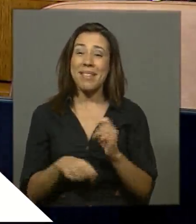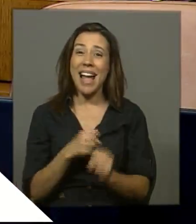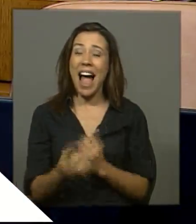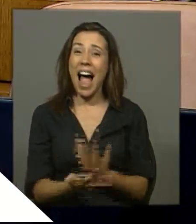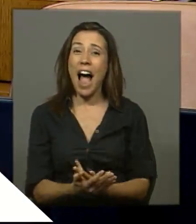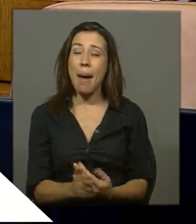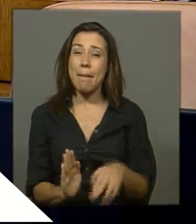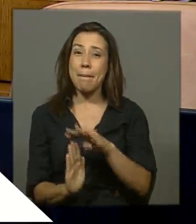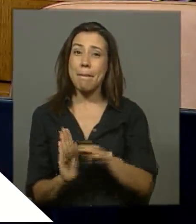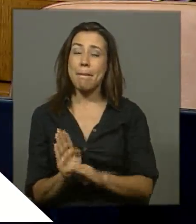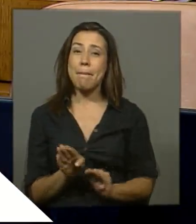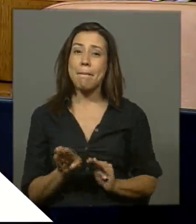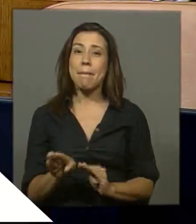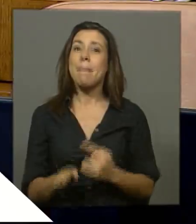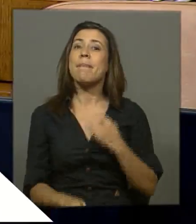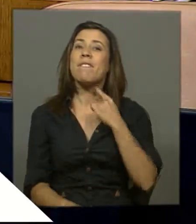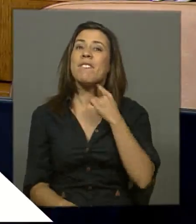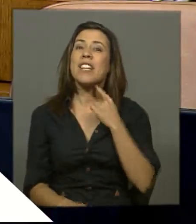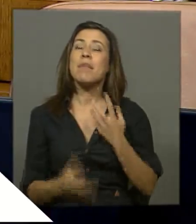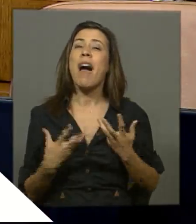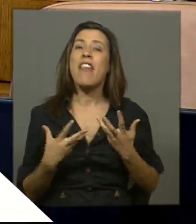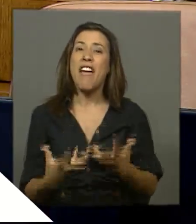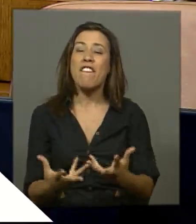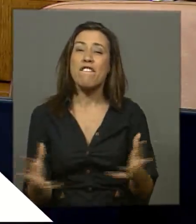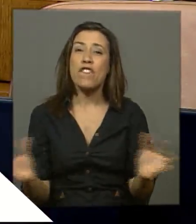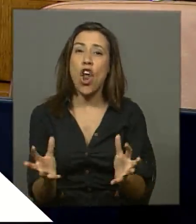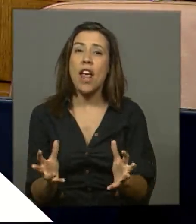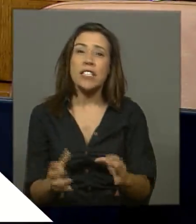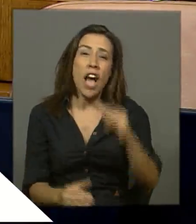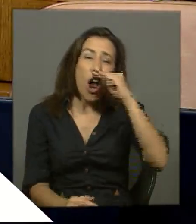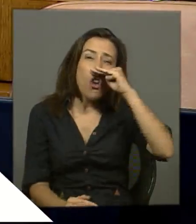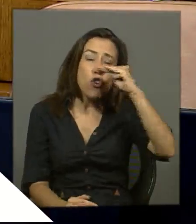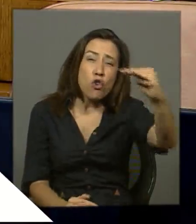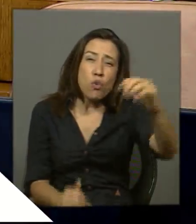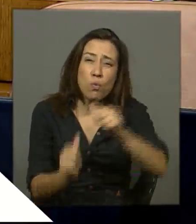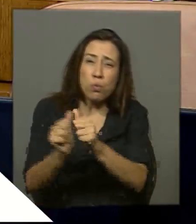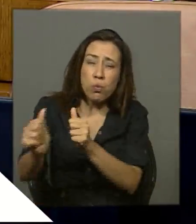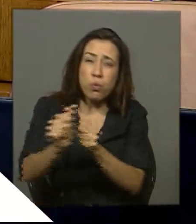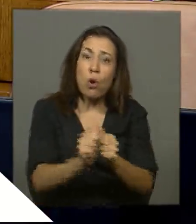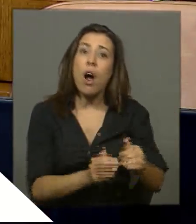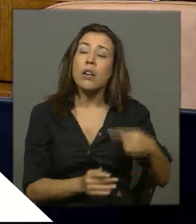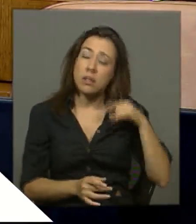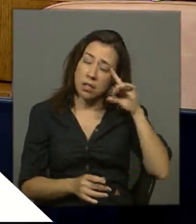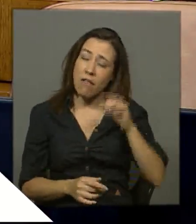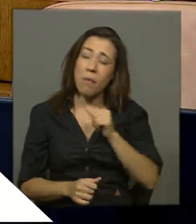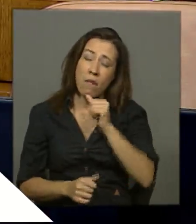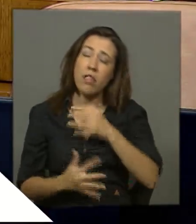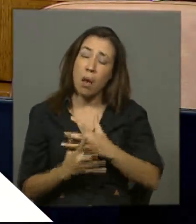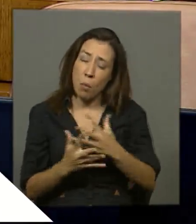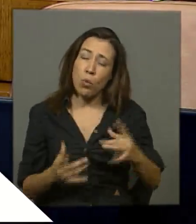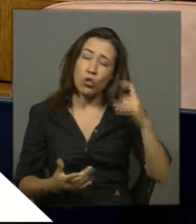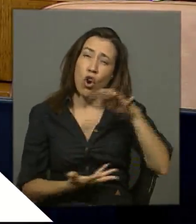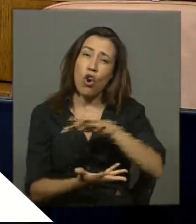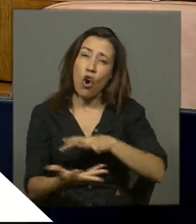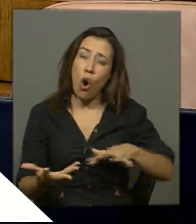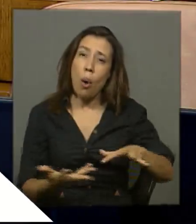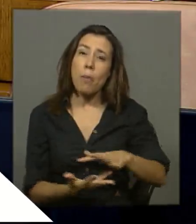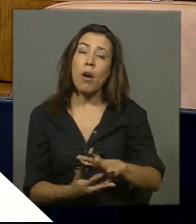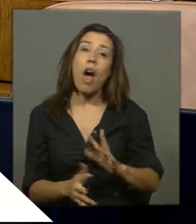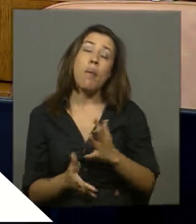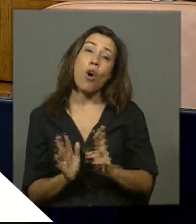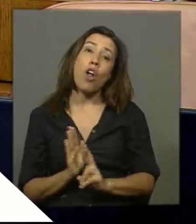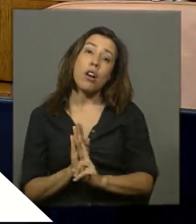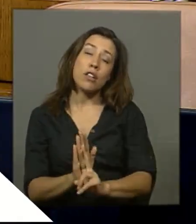contaremos con un programa de apoyo a las víctimas de la violencia rural sabemos que el camino es largo y complejo y probablemente los